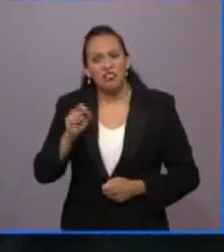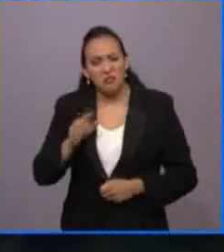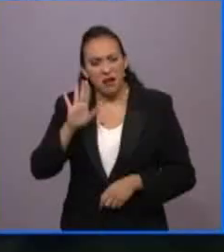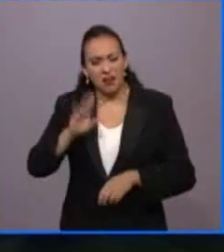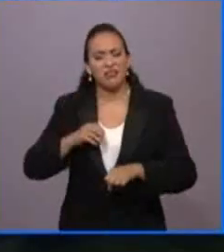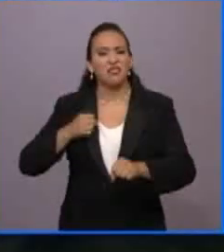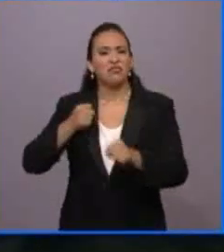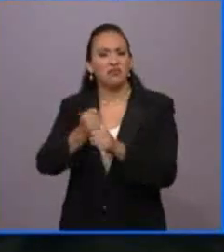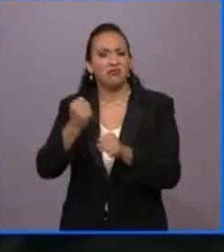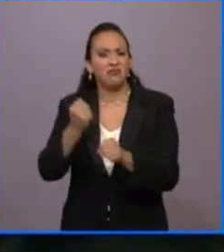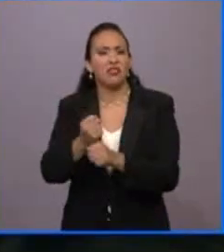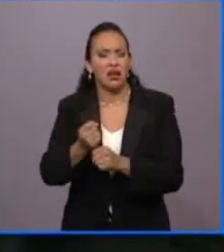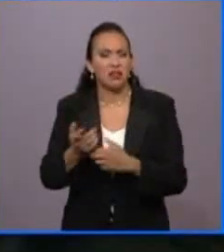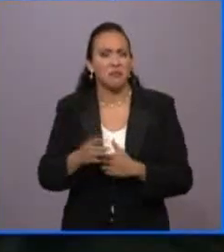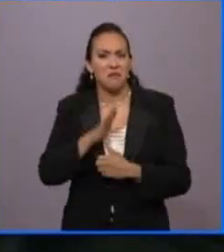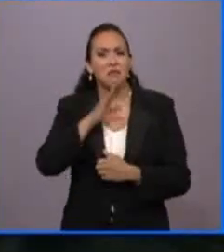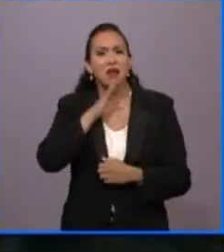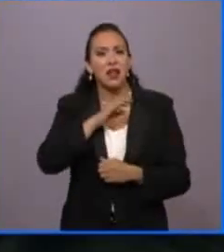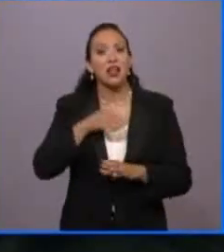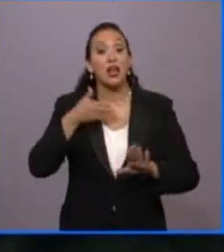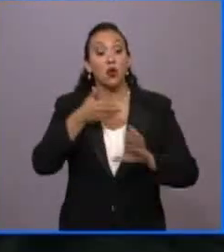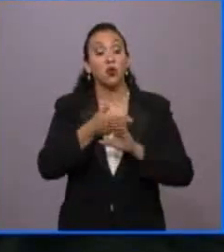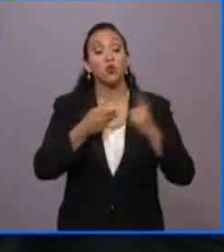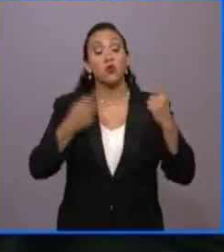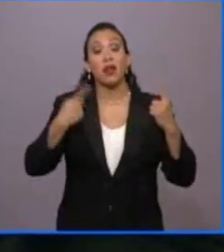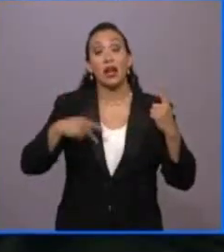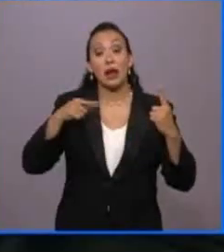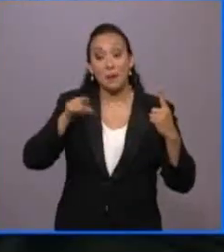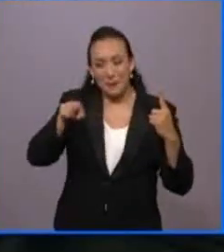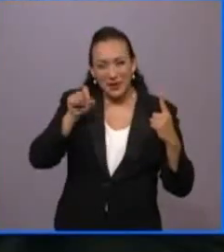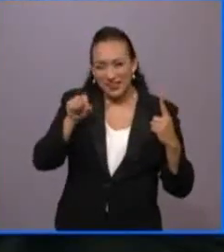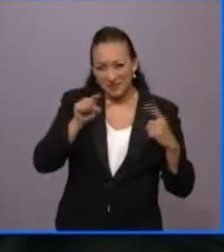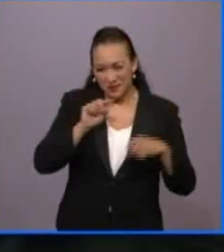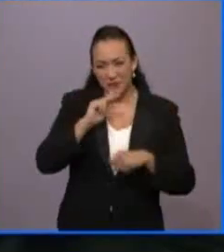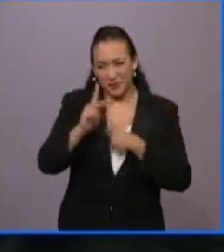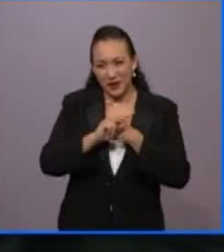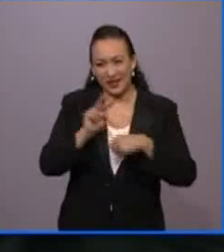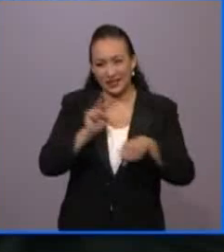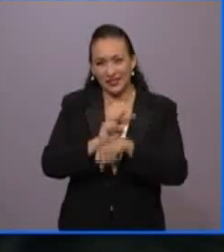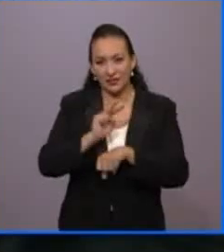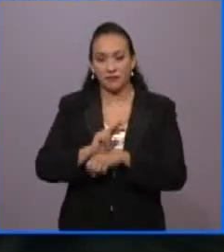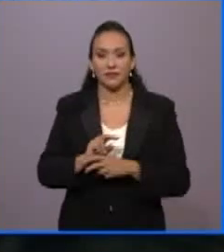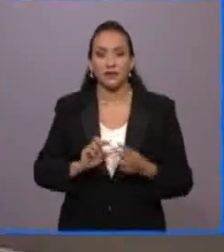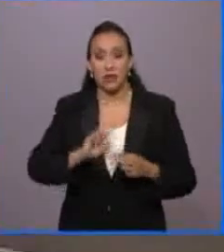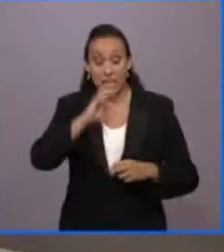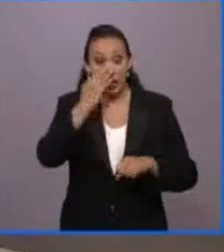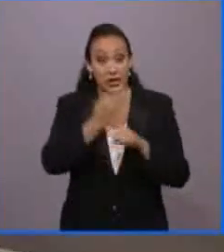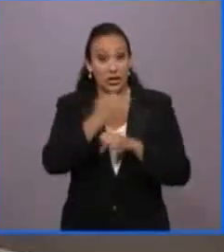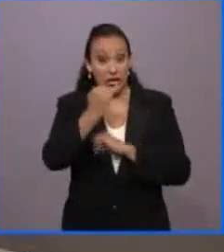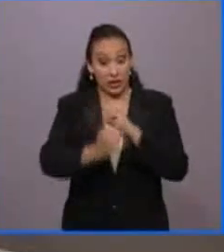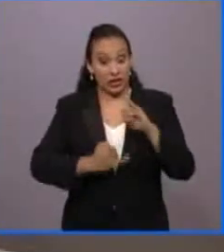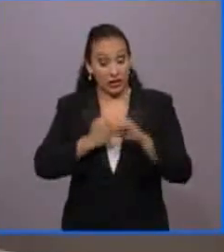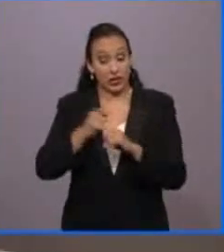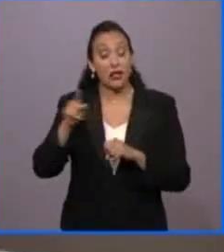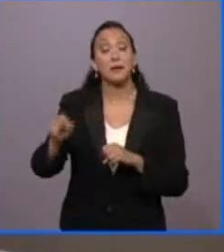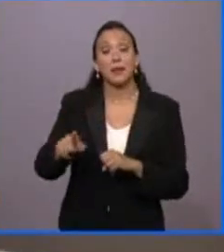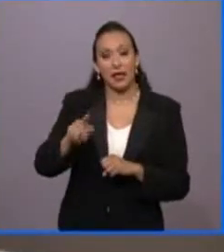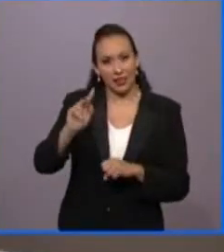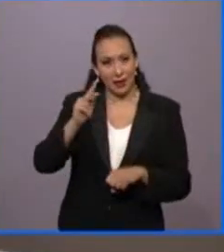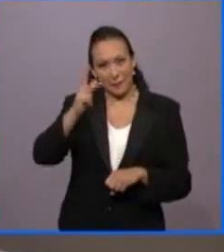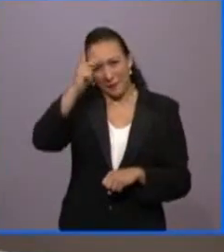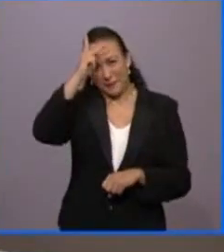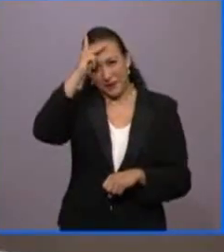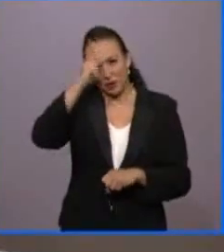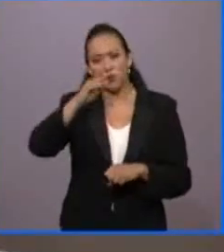tortura y violaciones al debido proceso en contra de una persona de ese mismo país, y la responsabilidad internacional del Estado peruano por